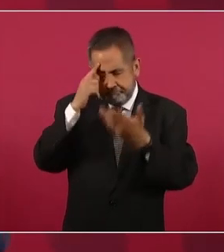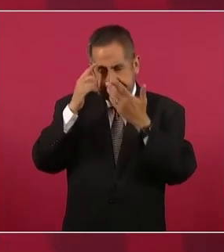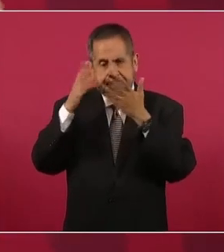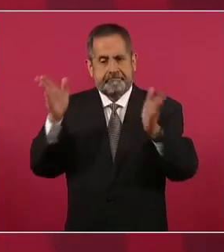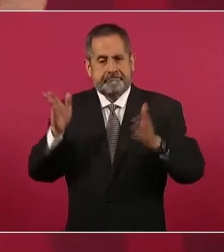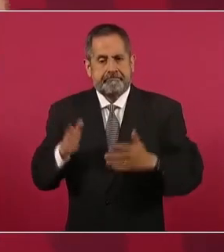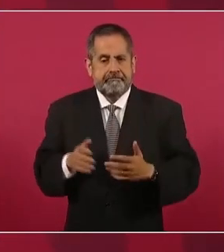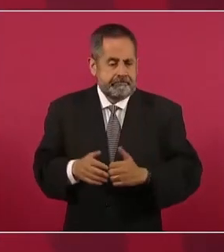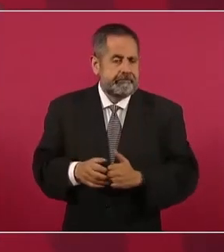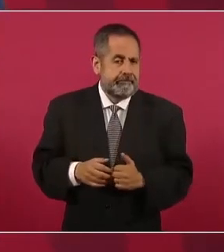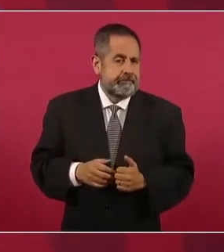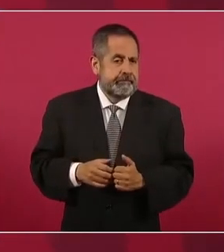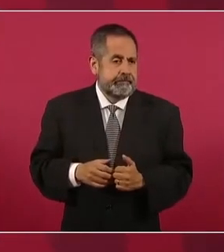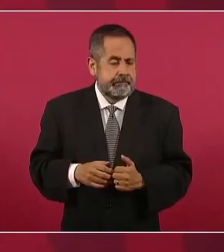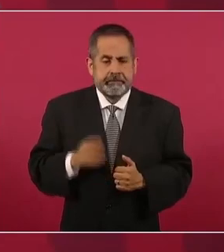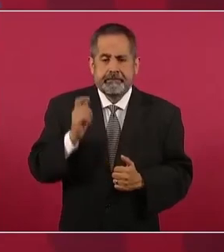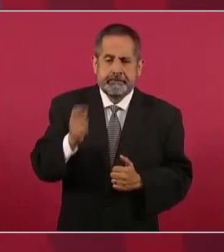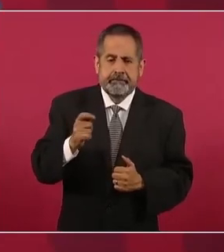Y lo que se busca